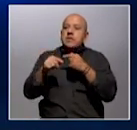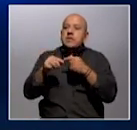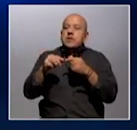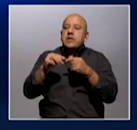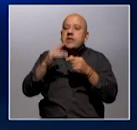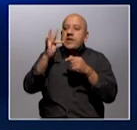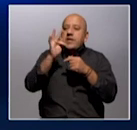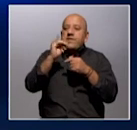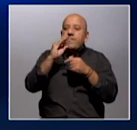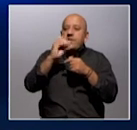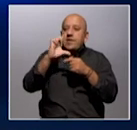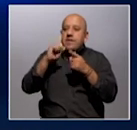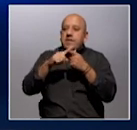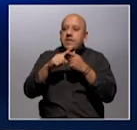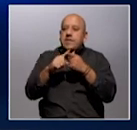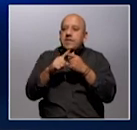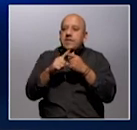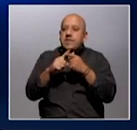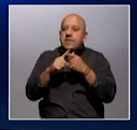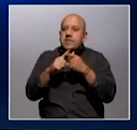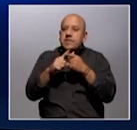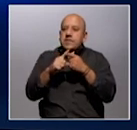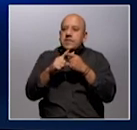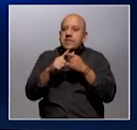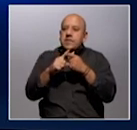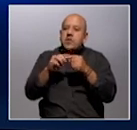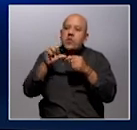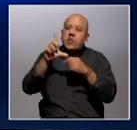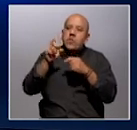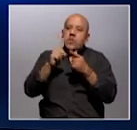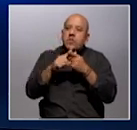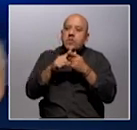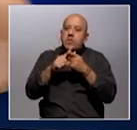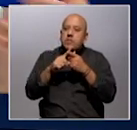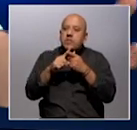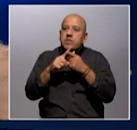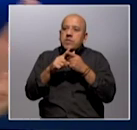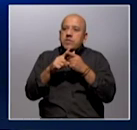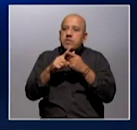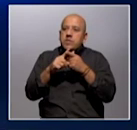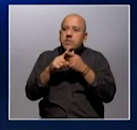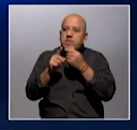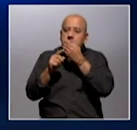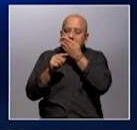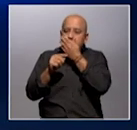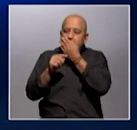fidel toma esa referencia ineludible obviamente si fidel es más